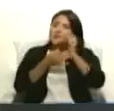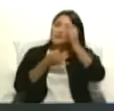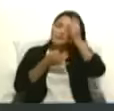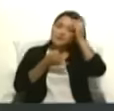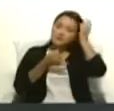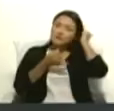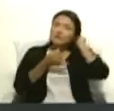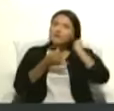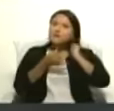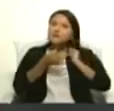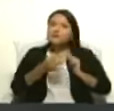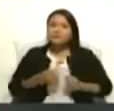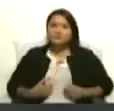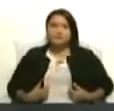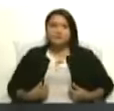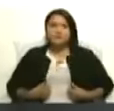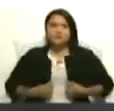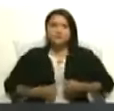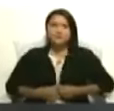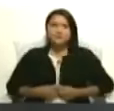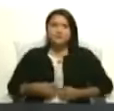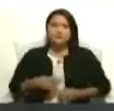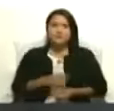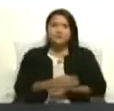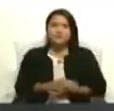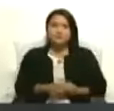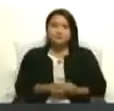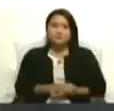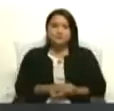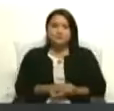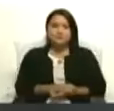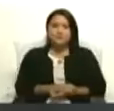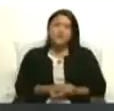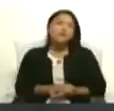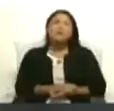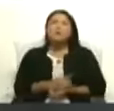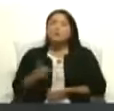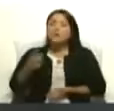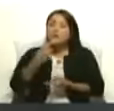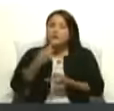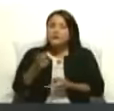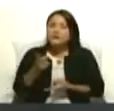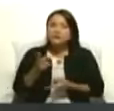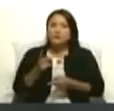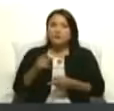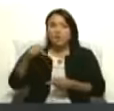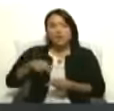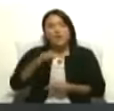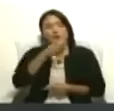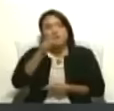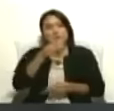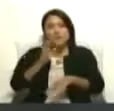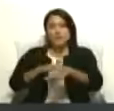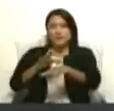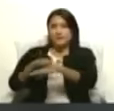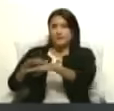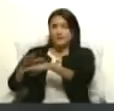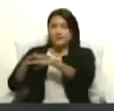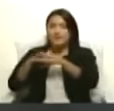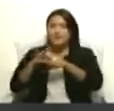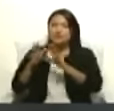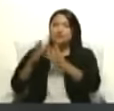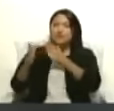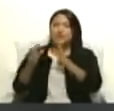e Bueno ya Usted dijo que va a anunciar se va a saber esta tarde el carácter vinculante